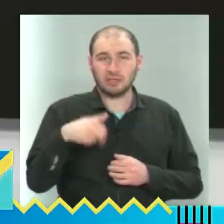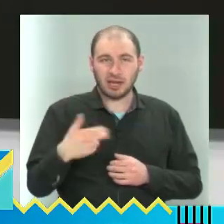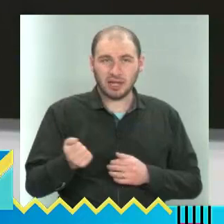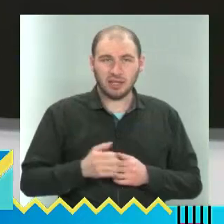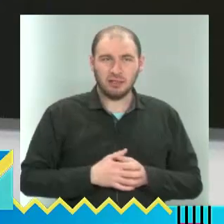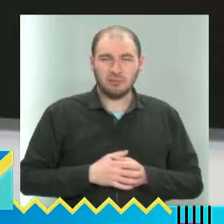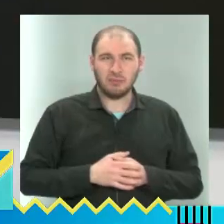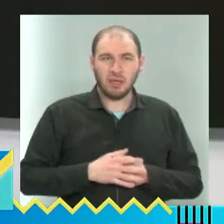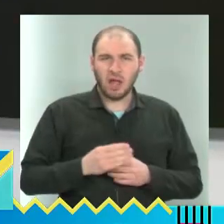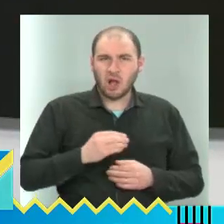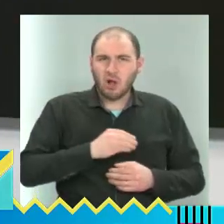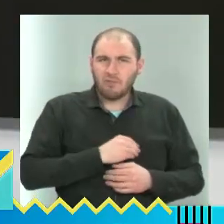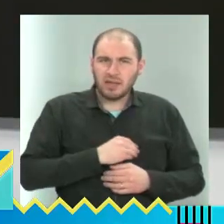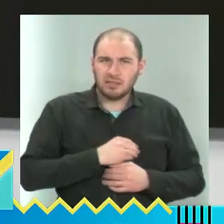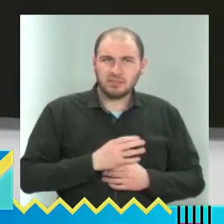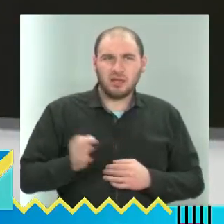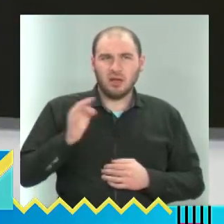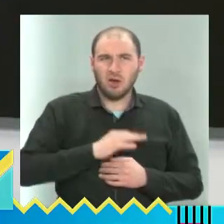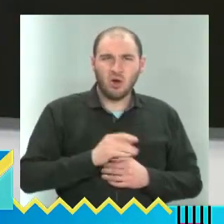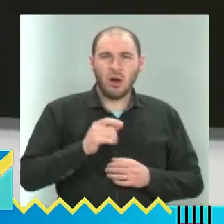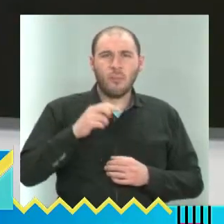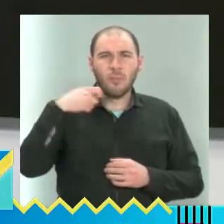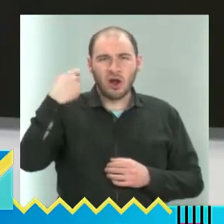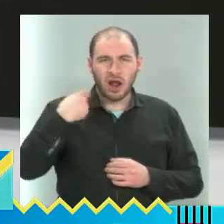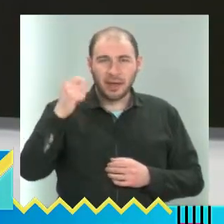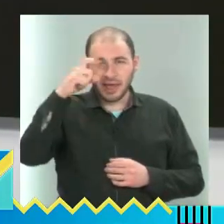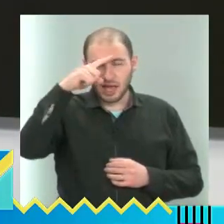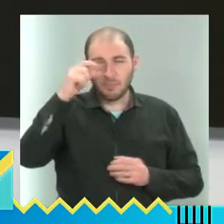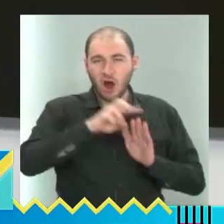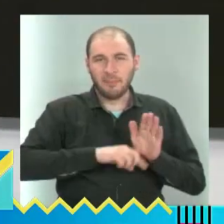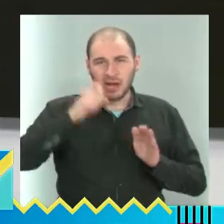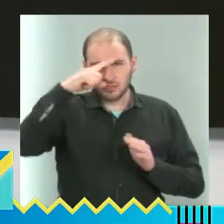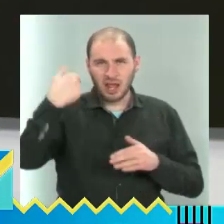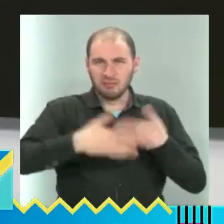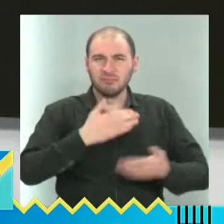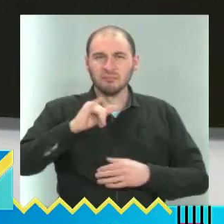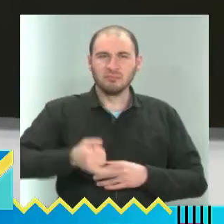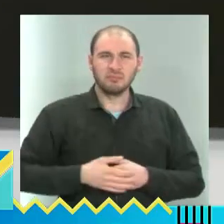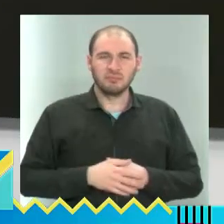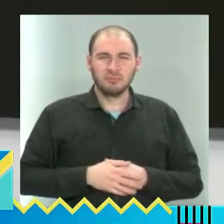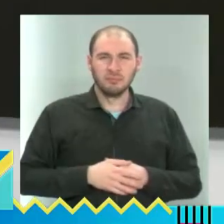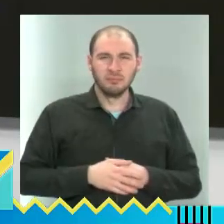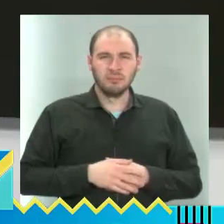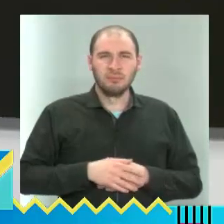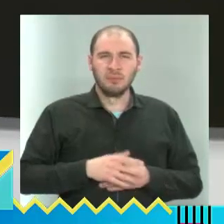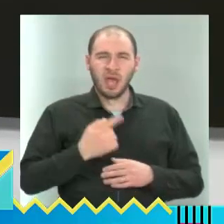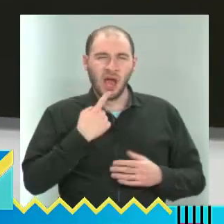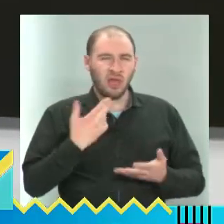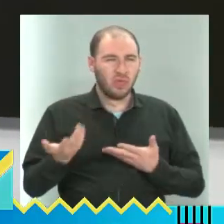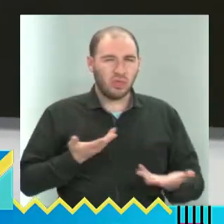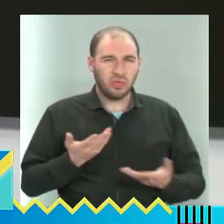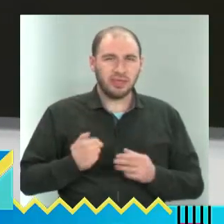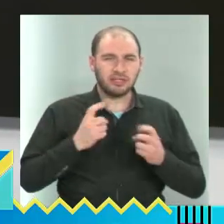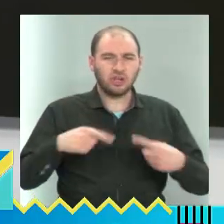empezar a confiar, ¿no? O creer que un programa nacional puede llegar a funcionar? Hay mucho escepticismo en relación